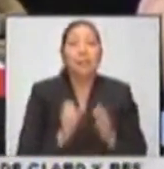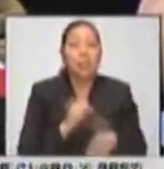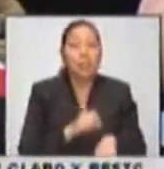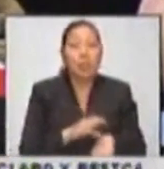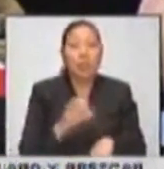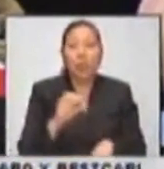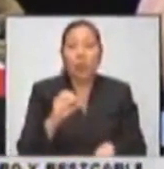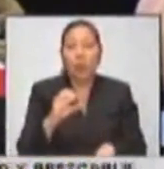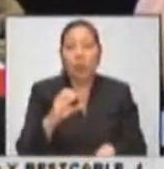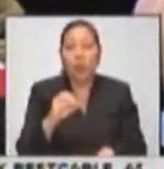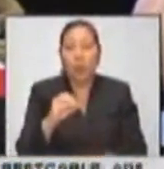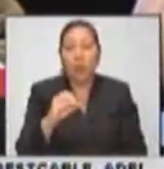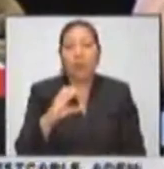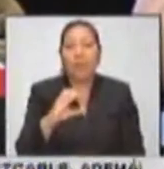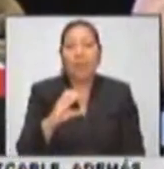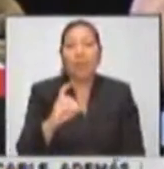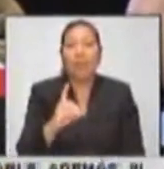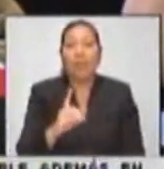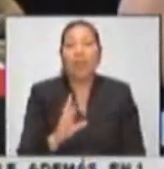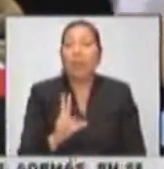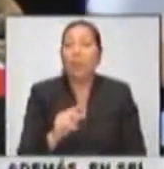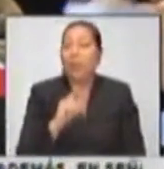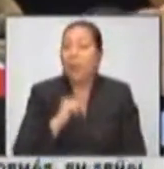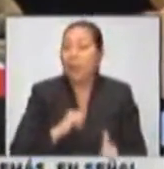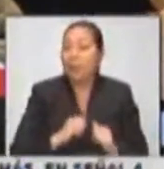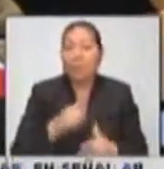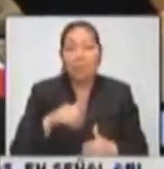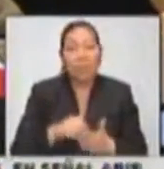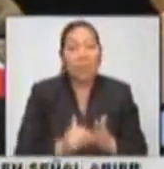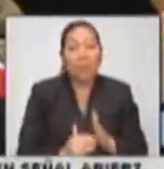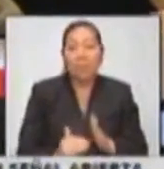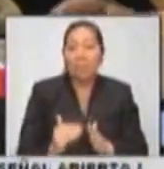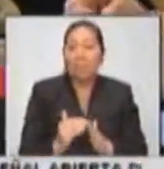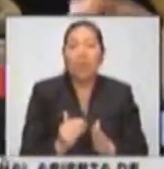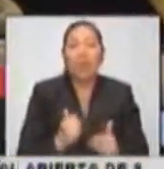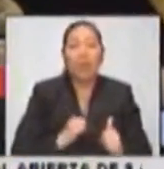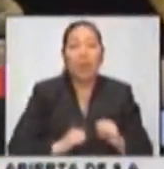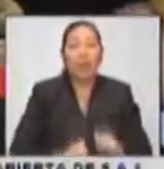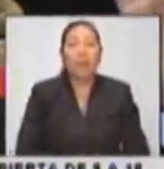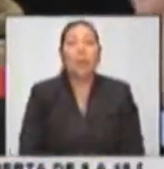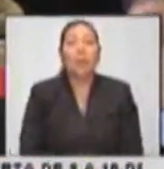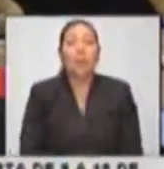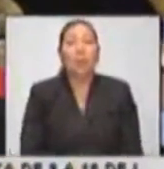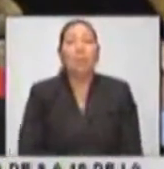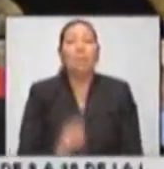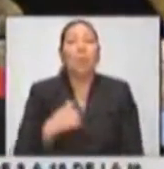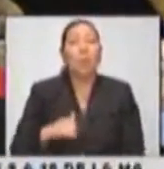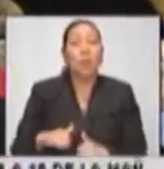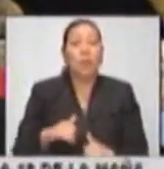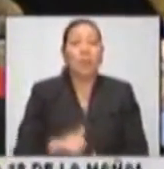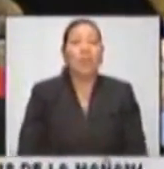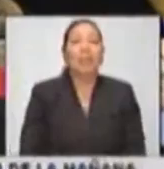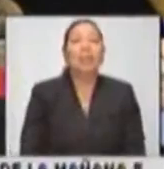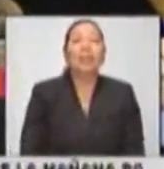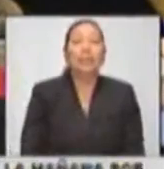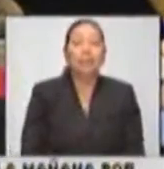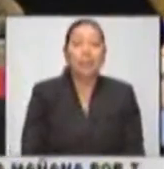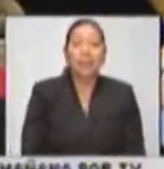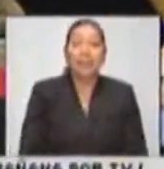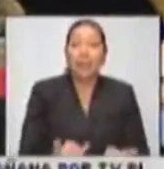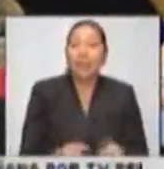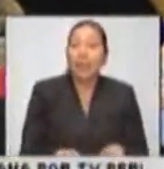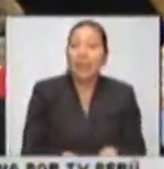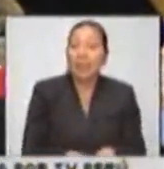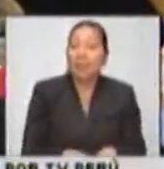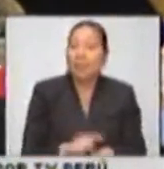la OCDE, que no actúa por votación mayoritaria, actúa por unanimidad, es por consenso. Entonces, ese